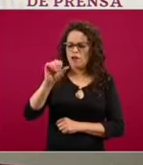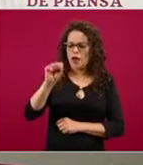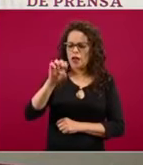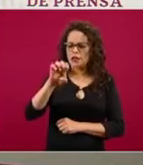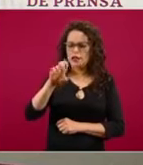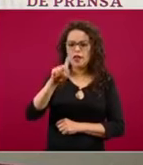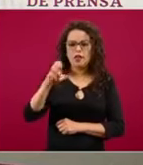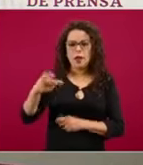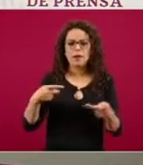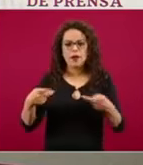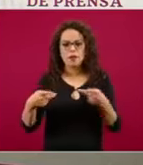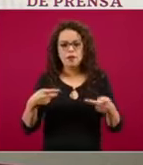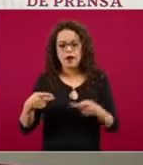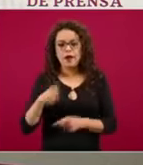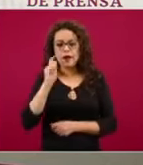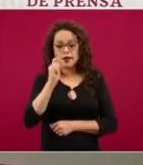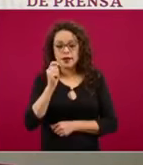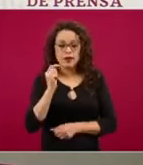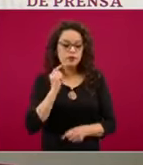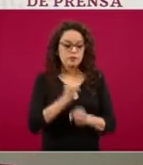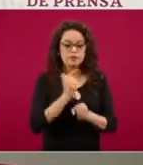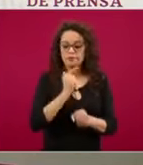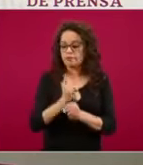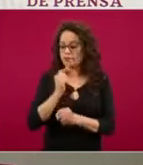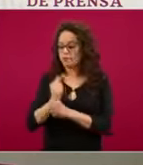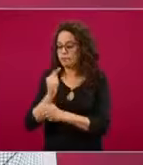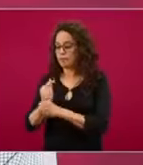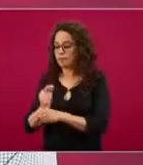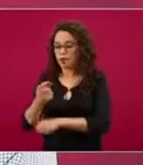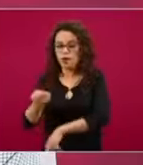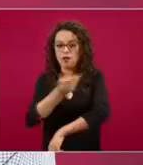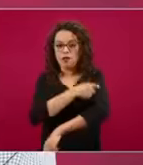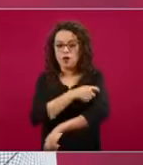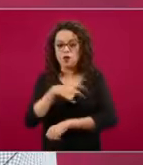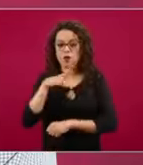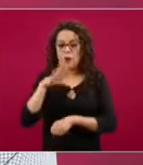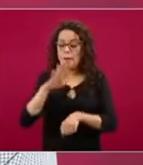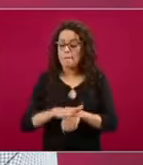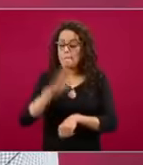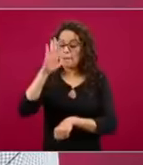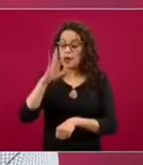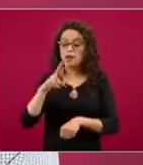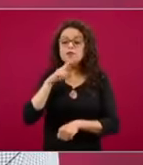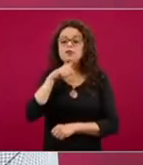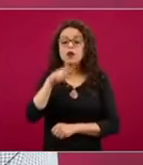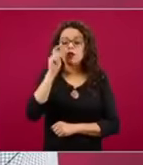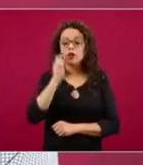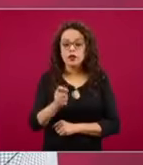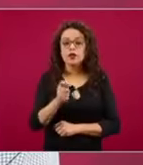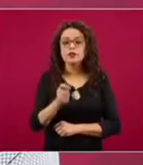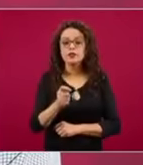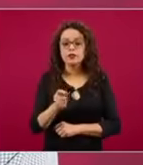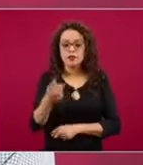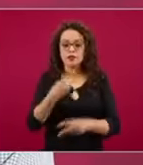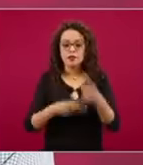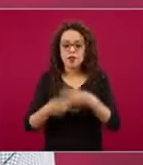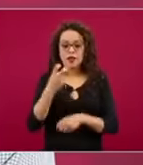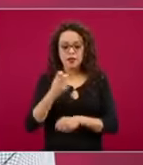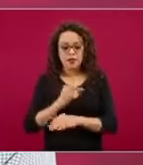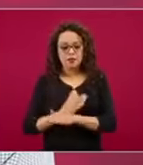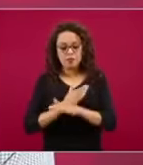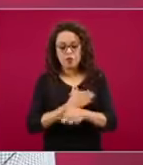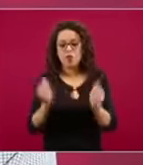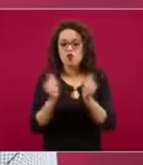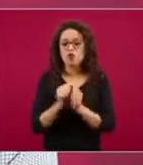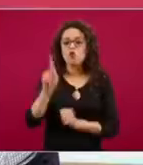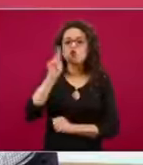precisamente haber identificado las vacunas que tienen el mayor potencial de poder generar toda esta